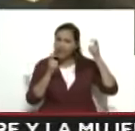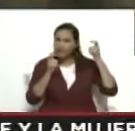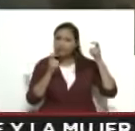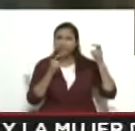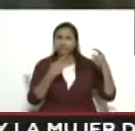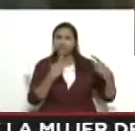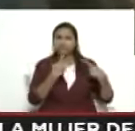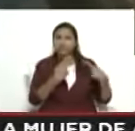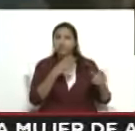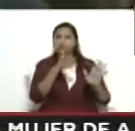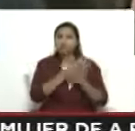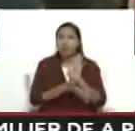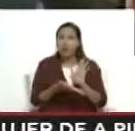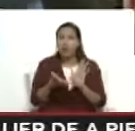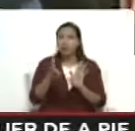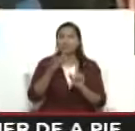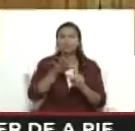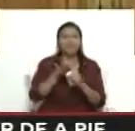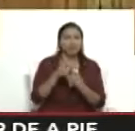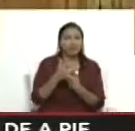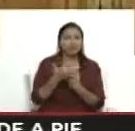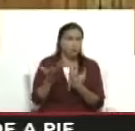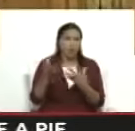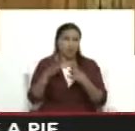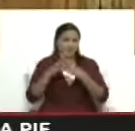sobre la situación general, pues, de todo.